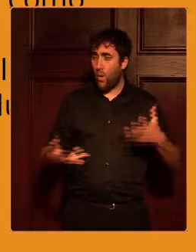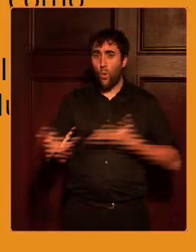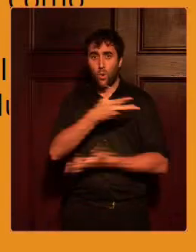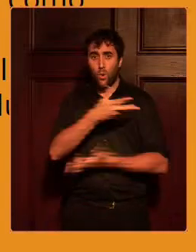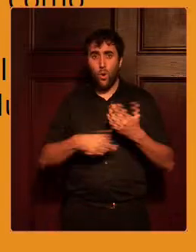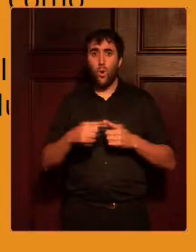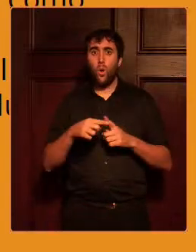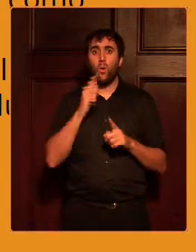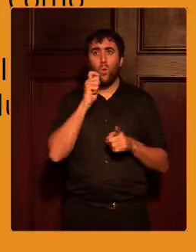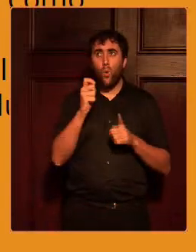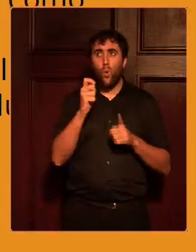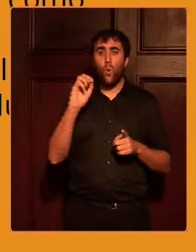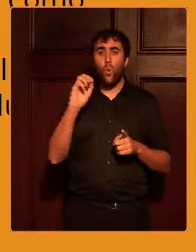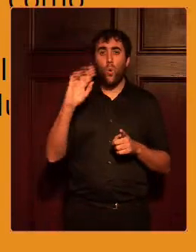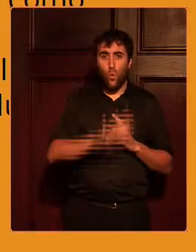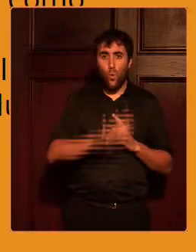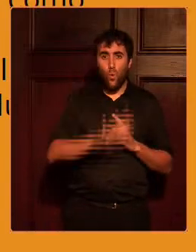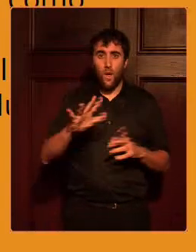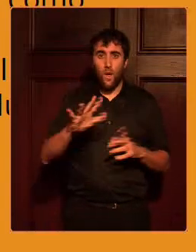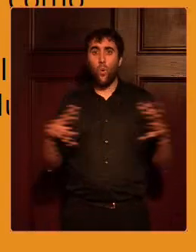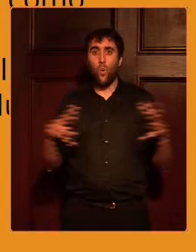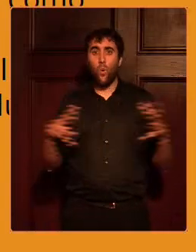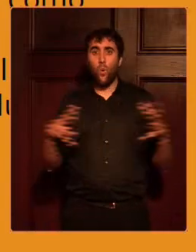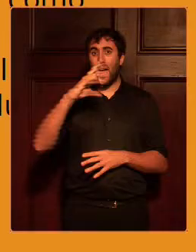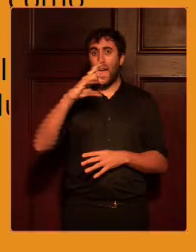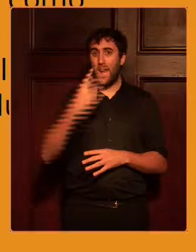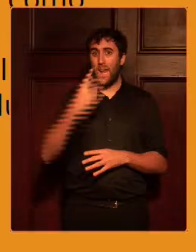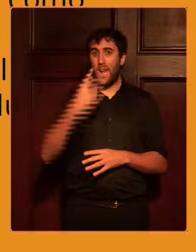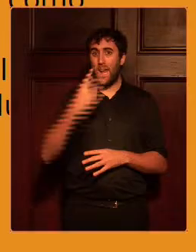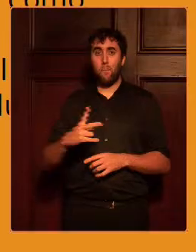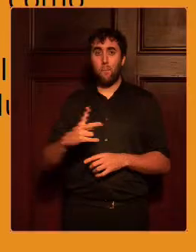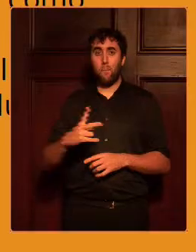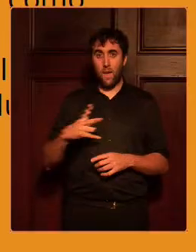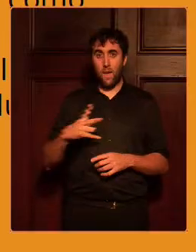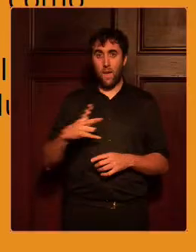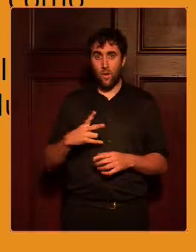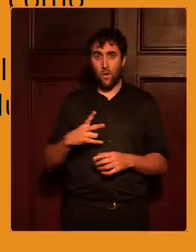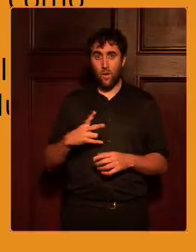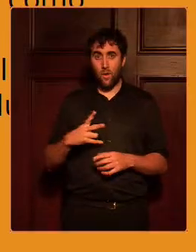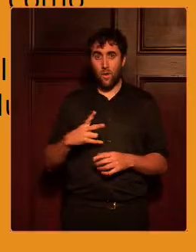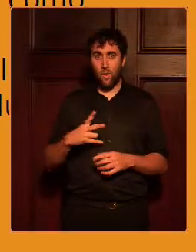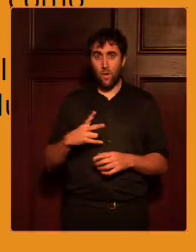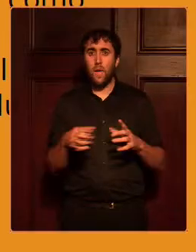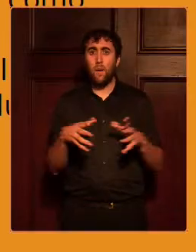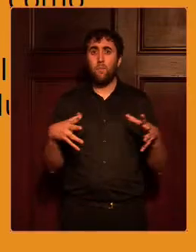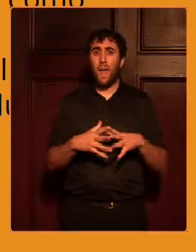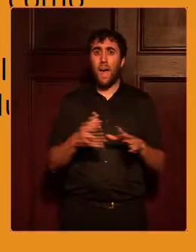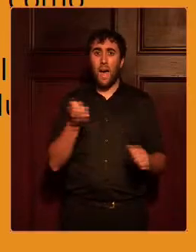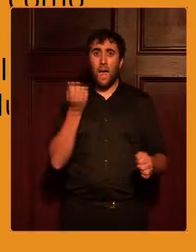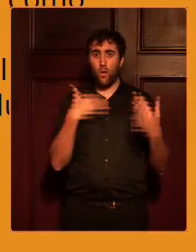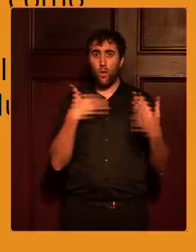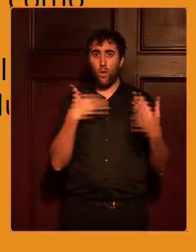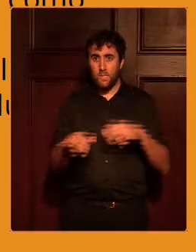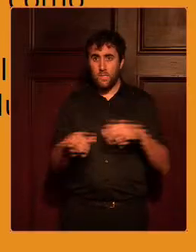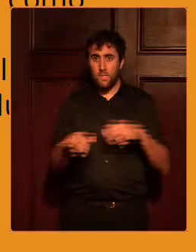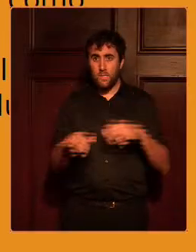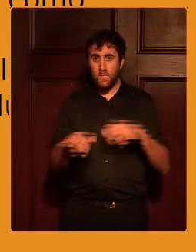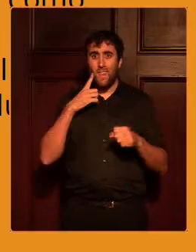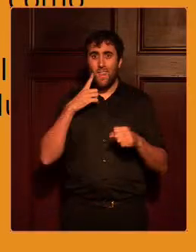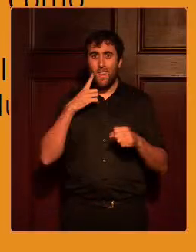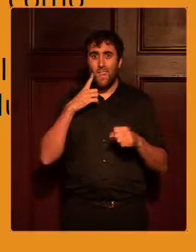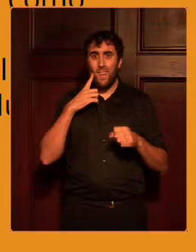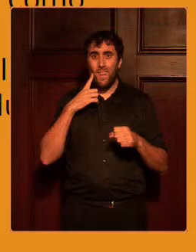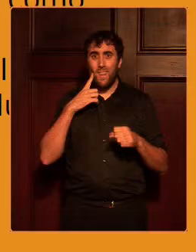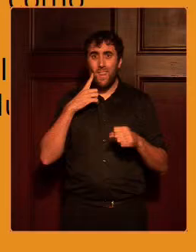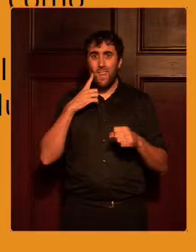TUM Uruguay, en alianza con ANEP y el sector privado, con aeropuertos, para que adolescentes exploren tecnologías creativas y